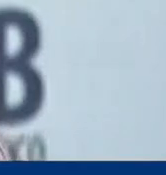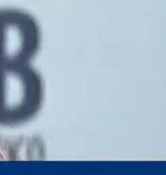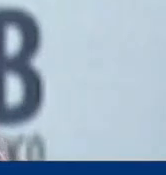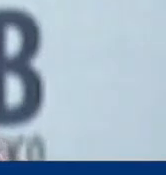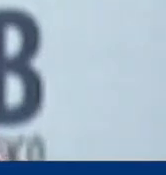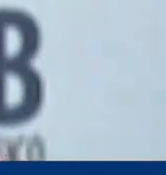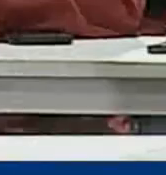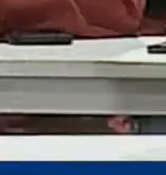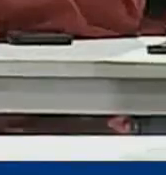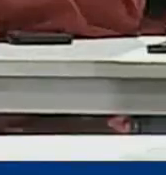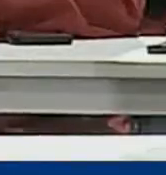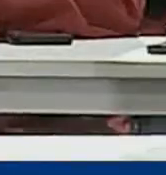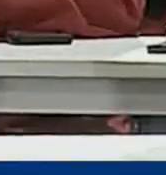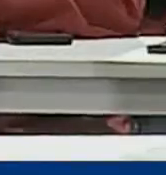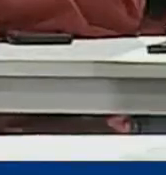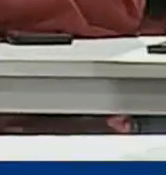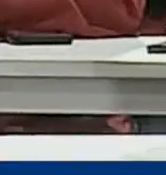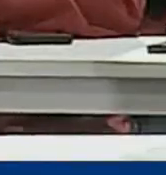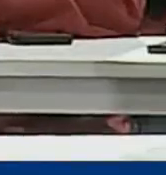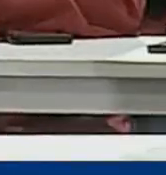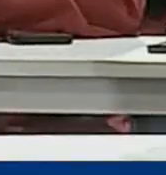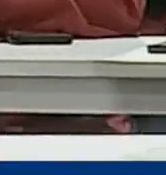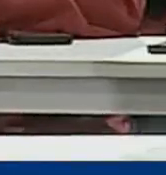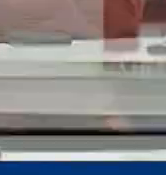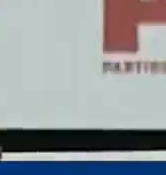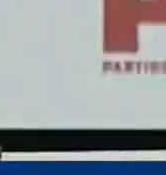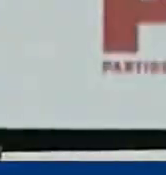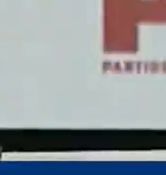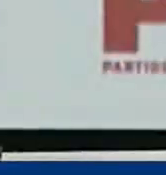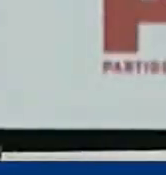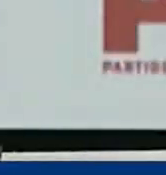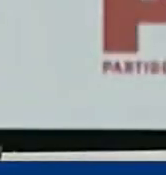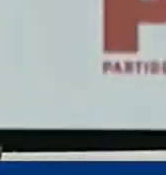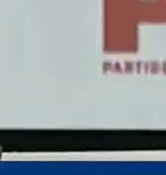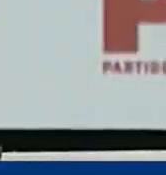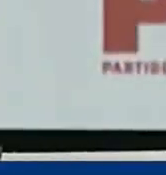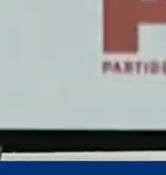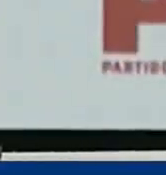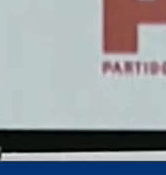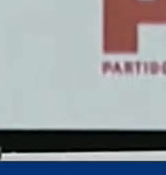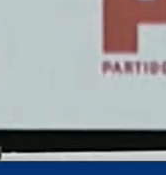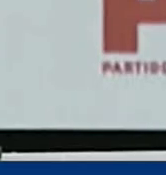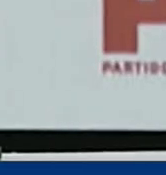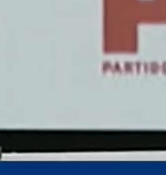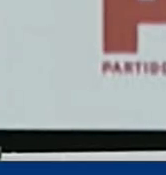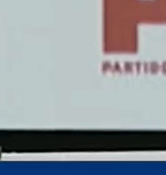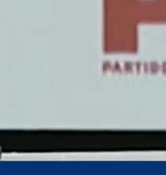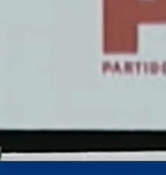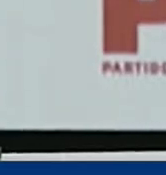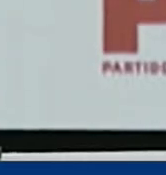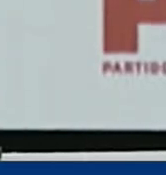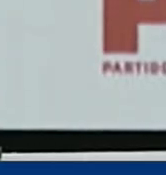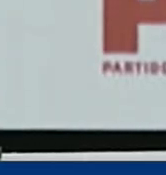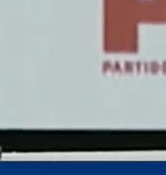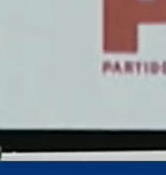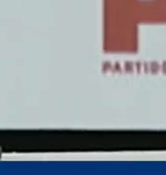Pongámonos en esta tarea, tarea bonita, juventud. Ya les di una tarea con la gran misión